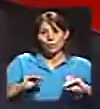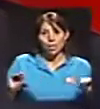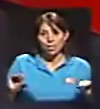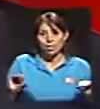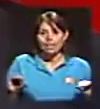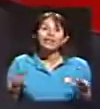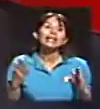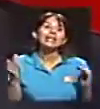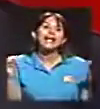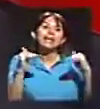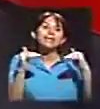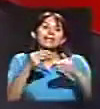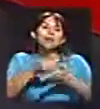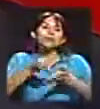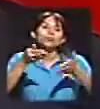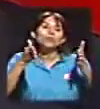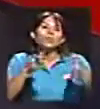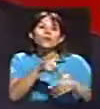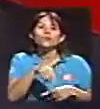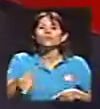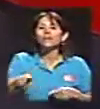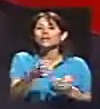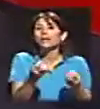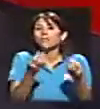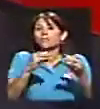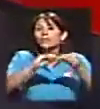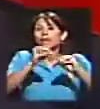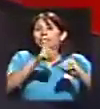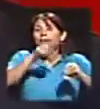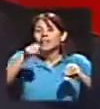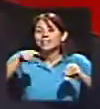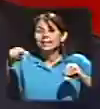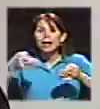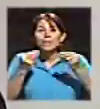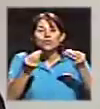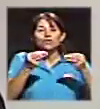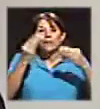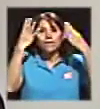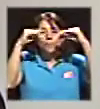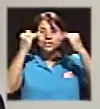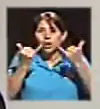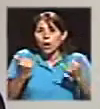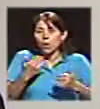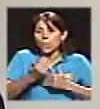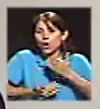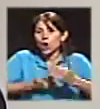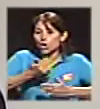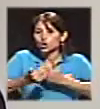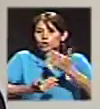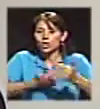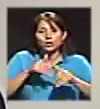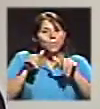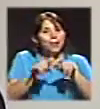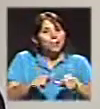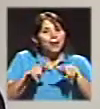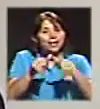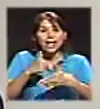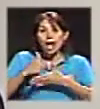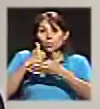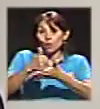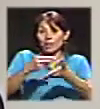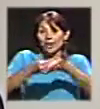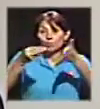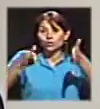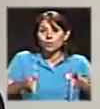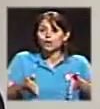y a nivel de consumidor pues se ha generado mucha estadística, mucha información, y estamos pues con un proceso permanente de ayudar al consumidor a mejorar su